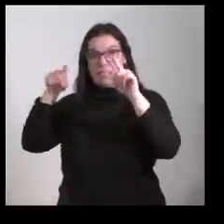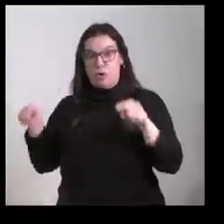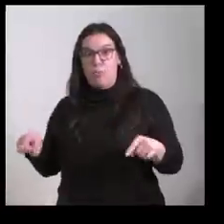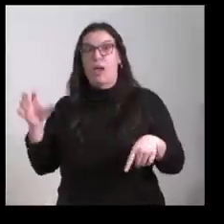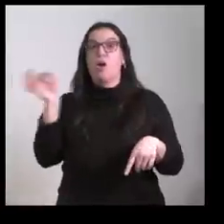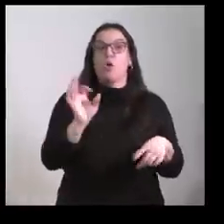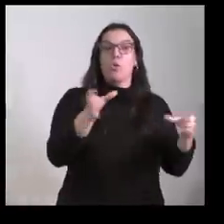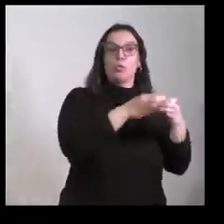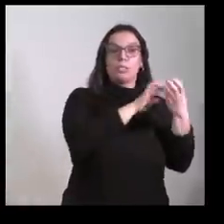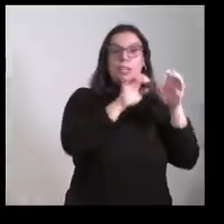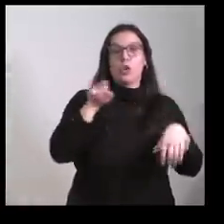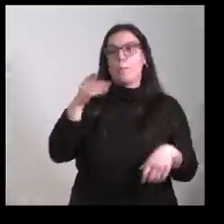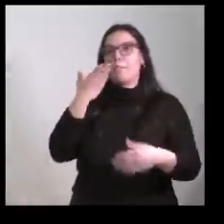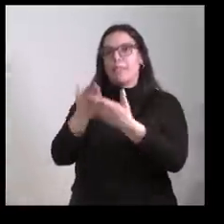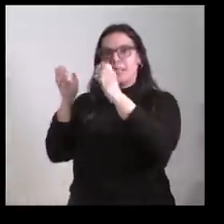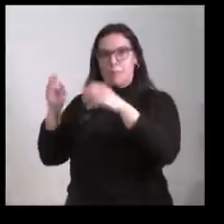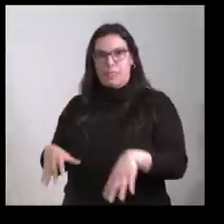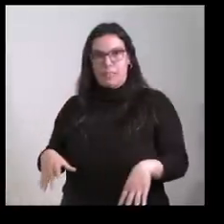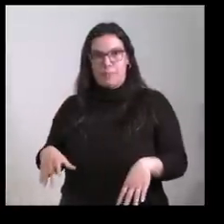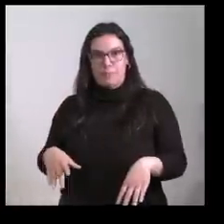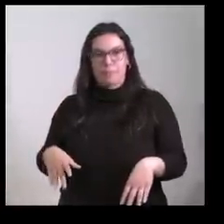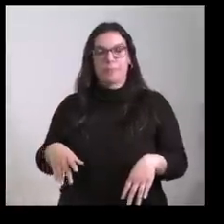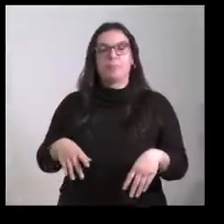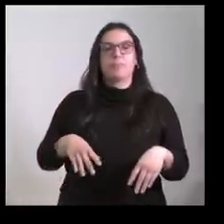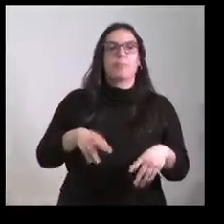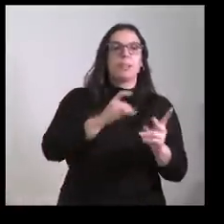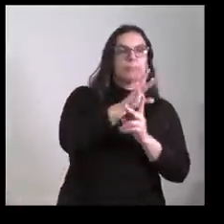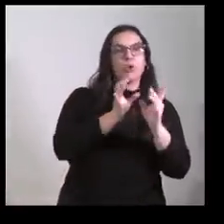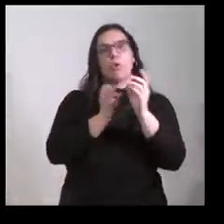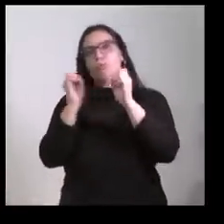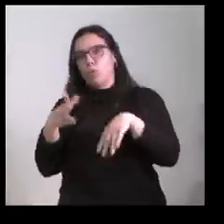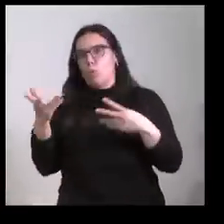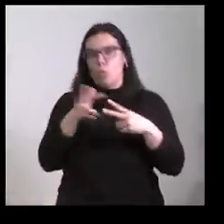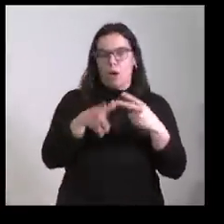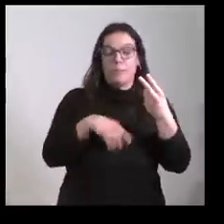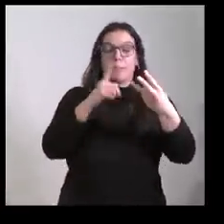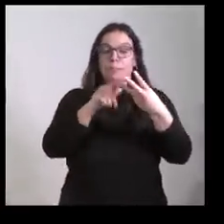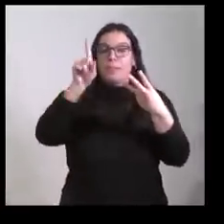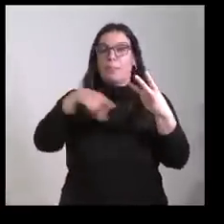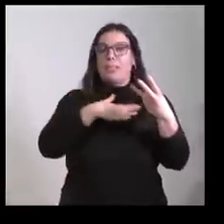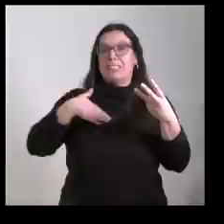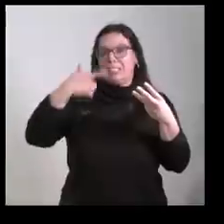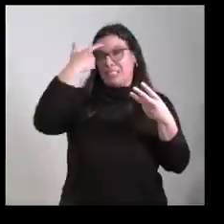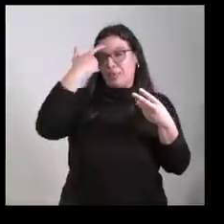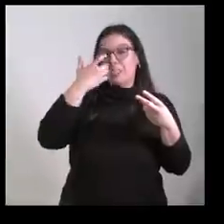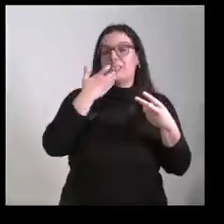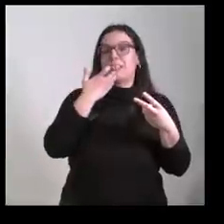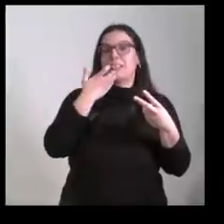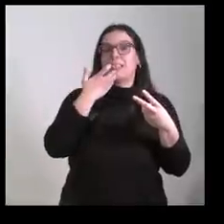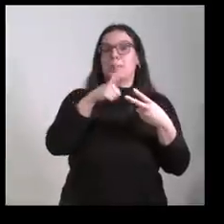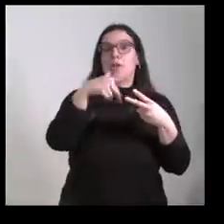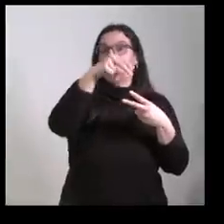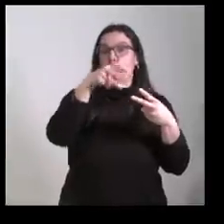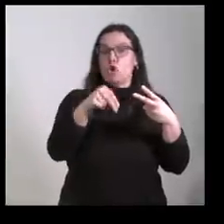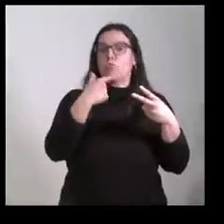a pedir al propio José mazarias que dimita también me gustaría saber si en caso de que la respuesta en ambos casos sea negativa